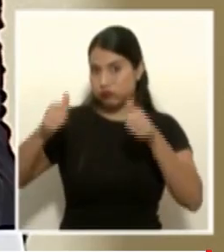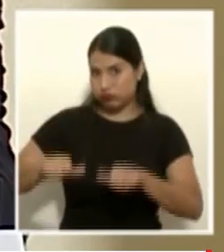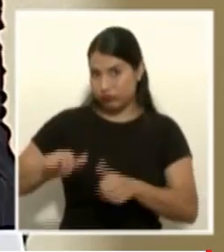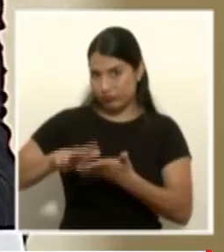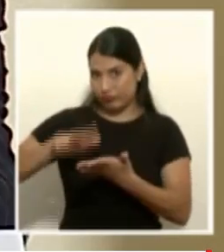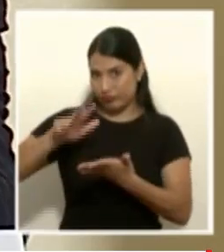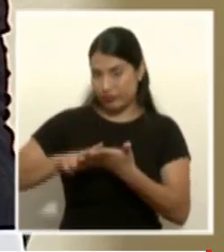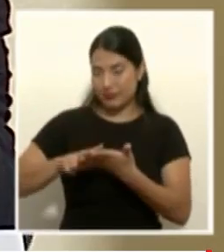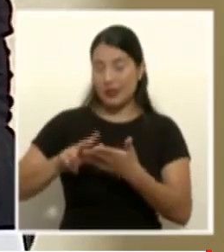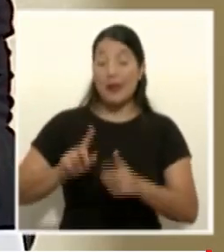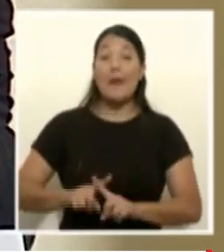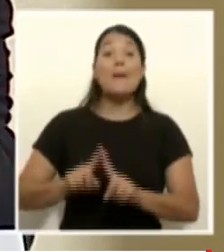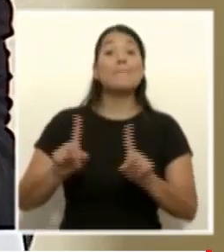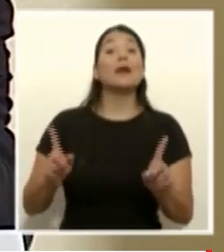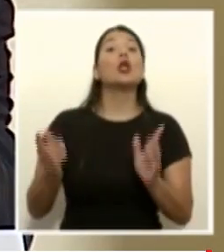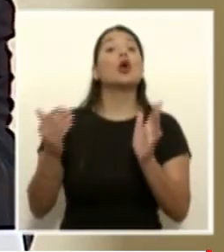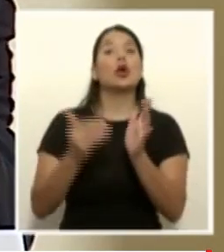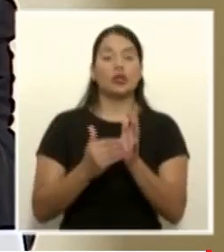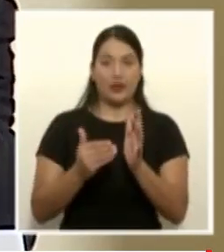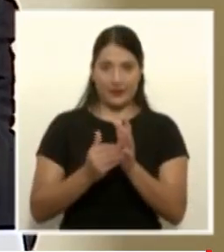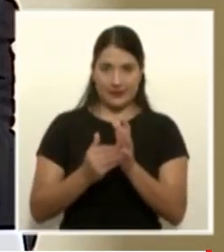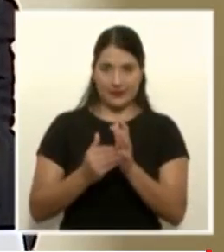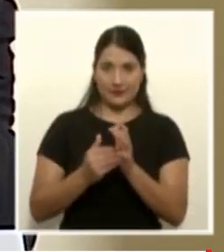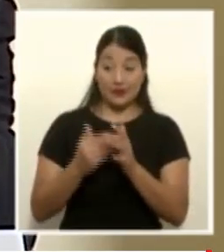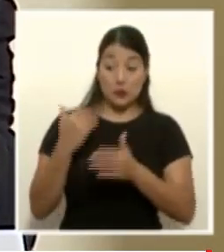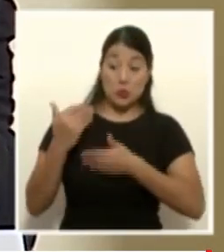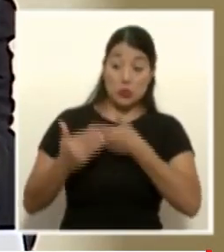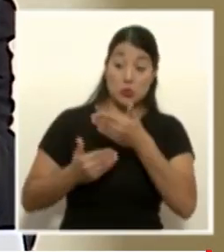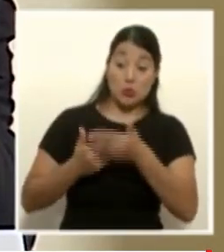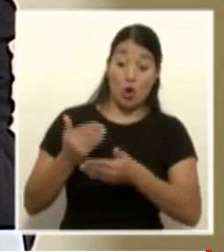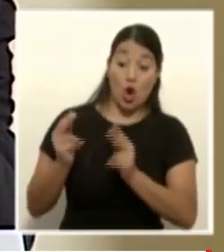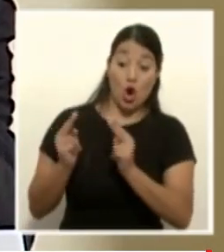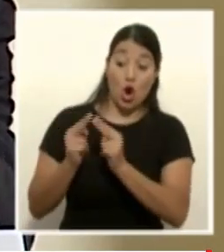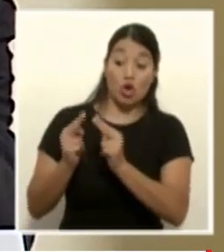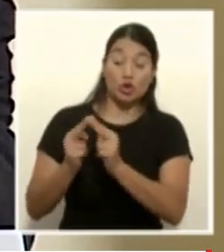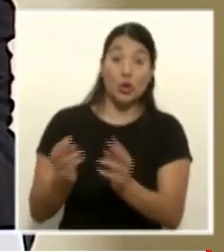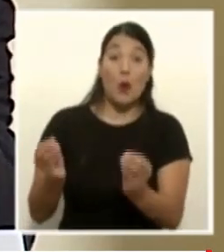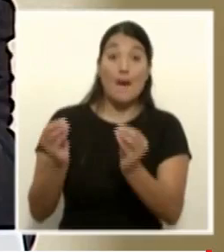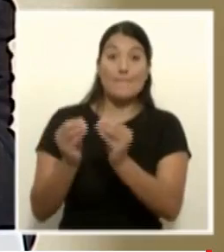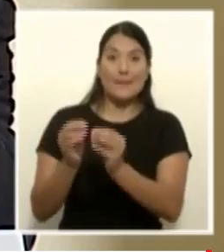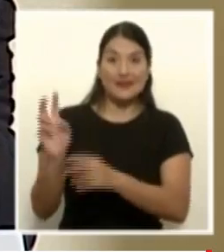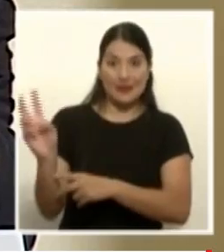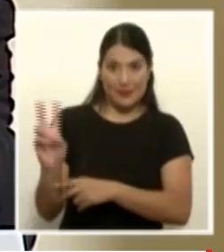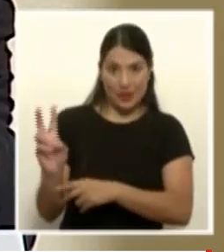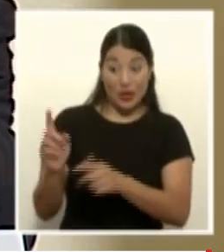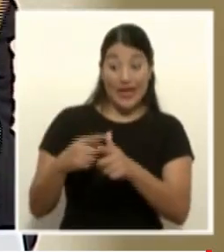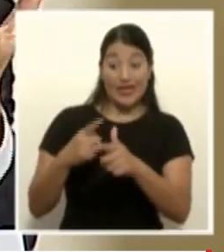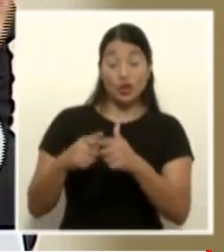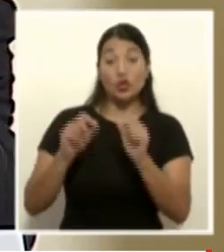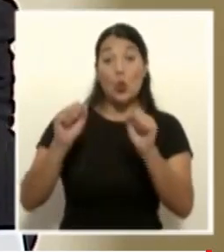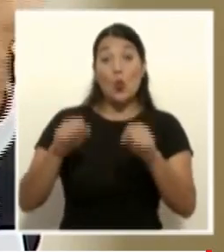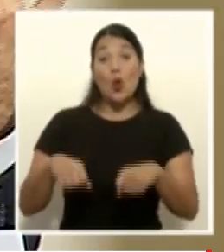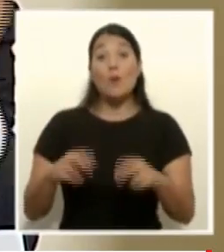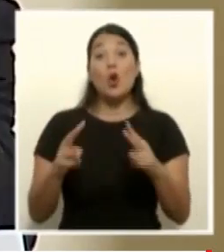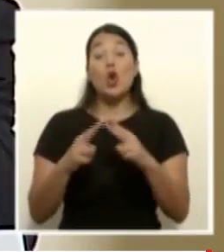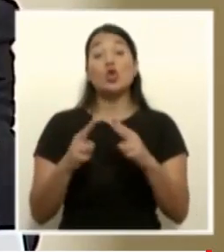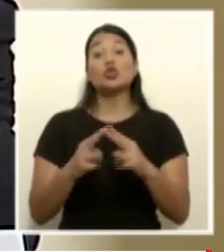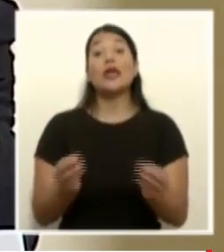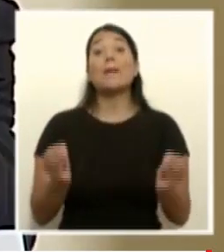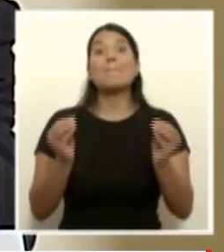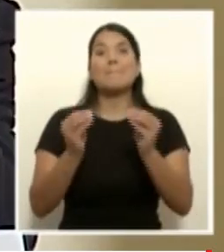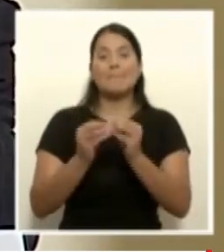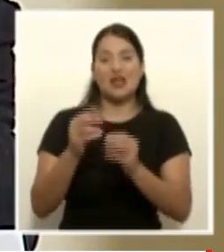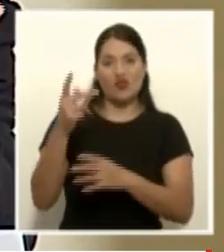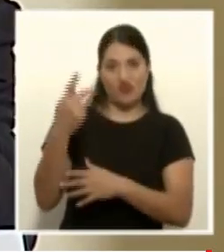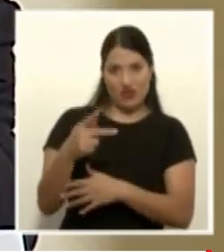como vamos conociendo el virus, vamos conociendo los factores de riesgo, que ya los sabemos todos,